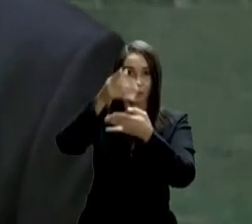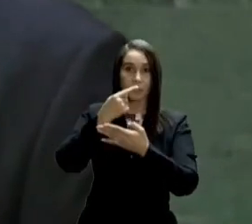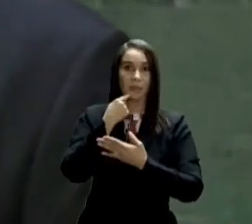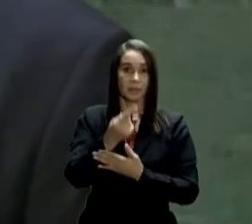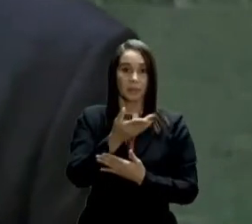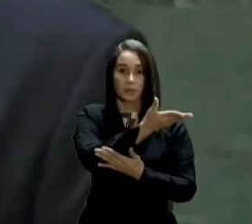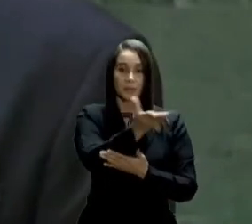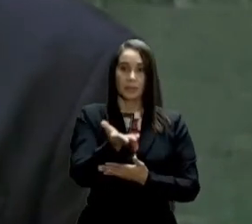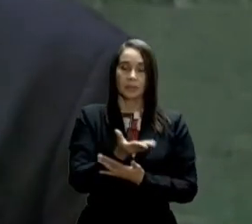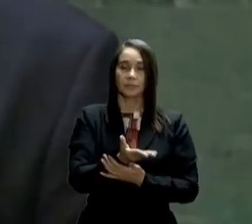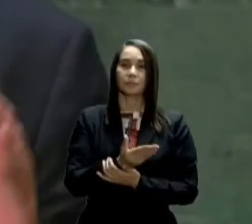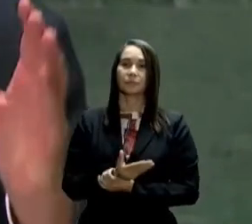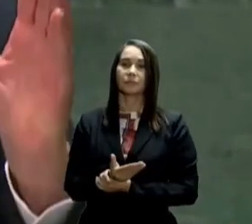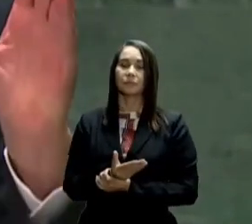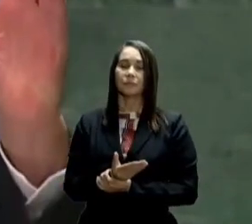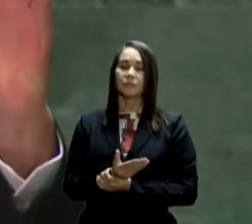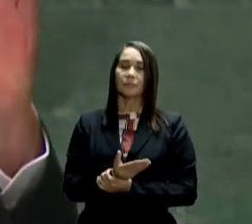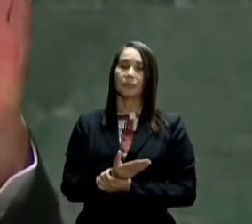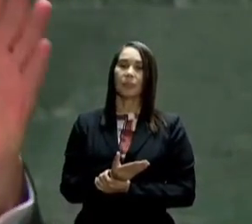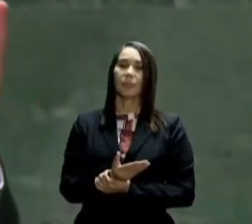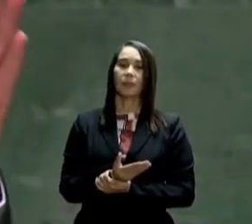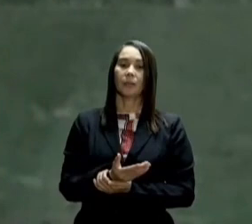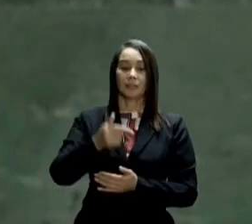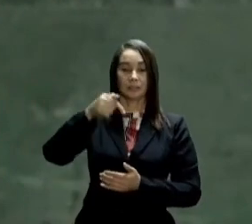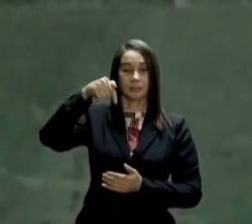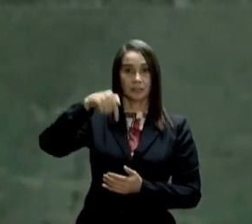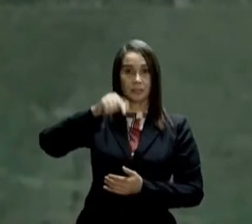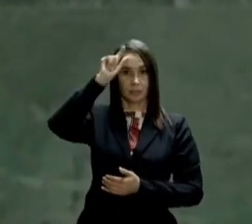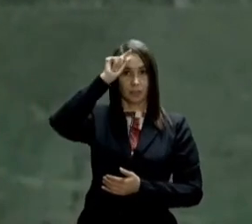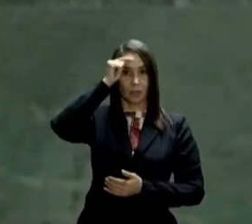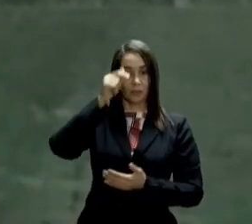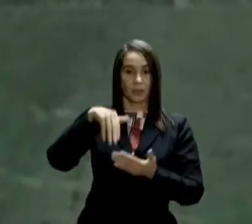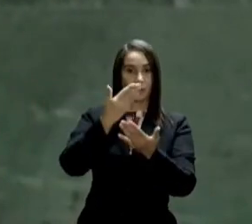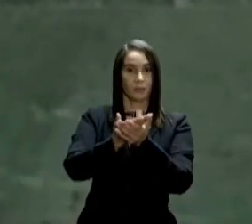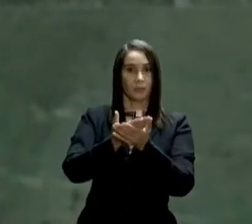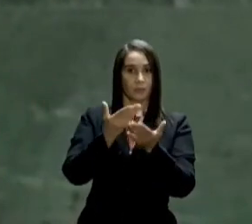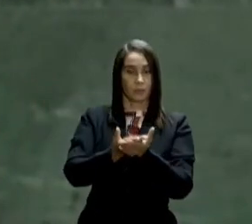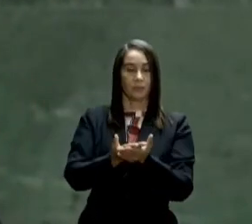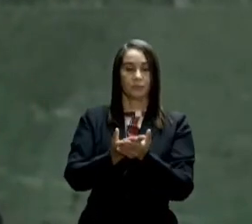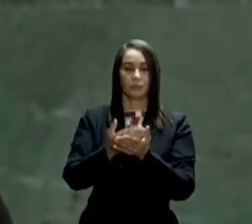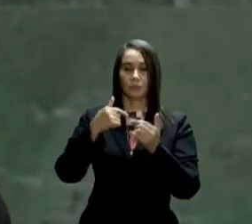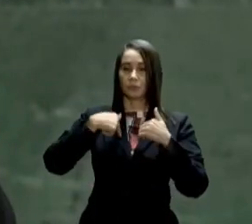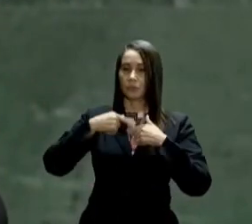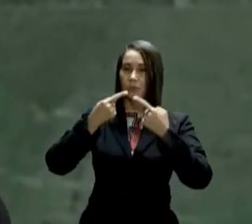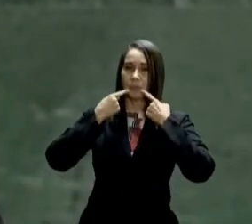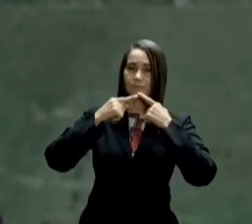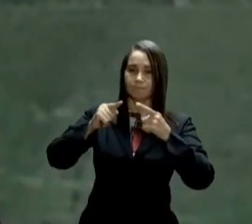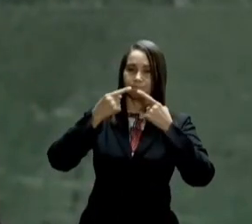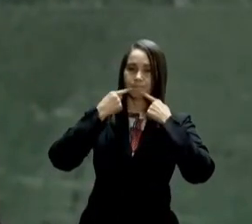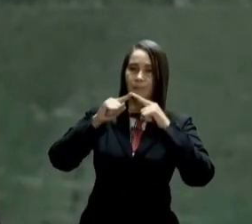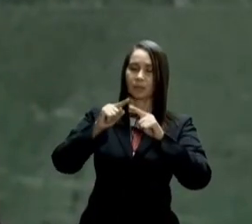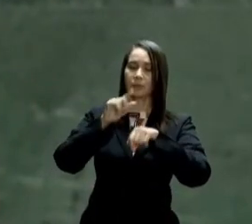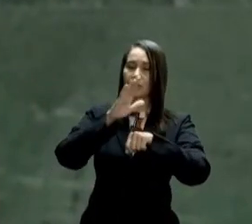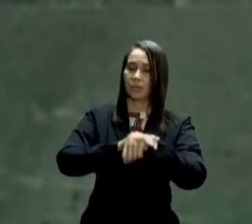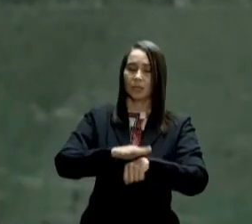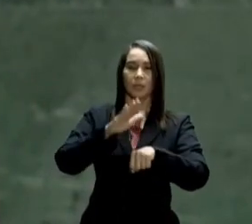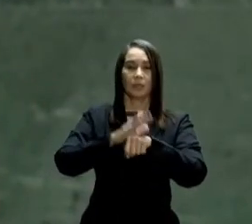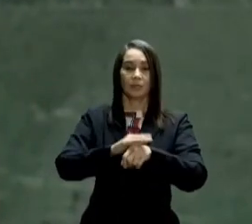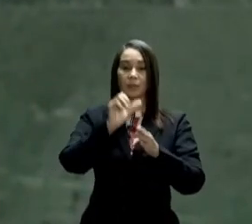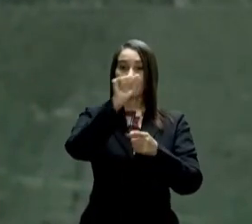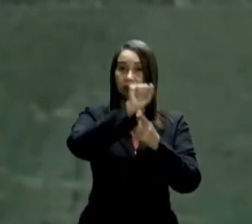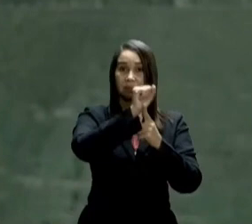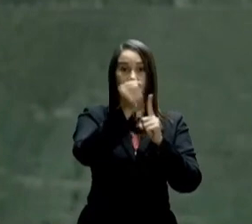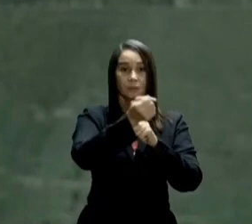dije, desde que este gobierno asumió el poder, hemos venido anunciando la posibilidad de que la